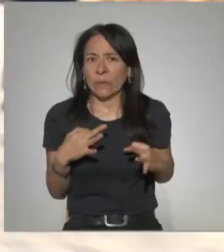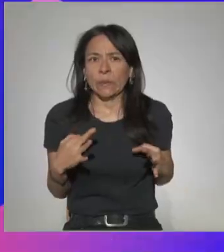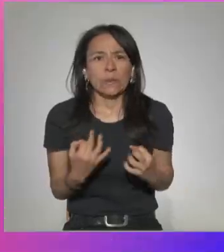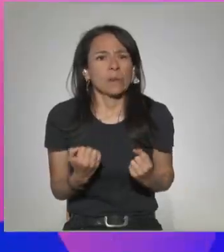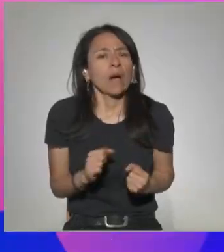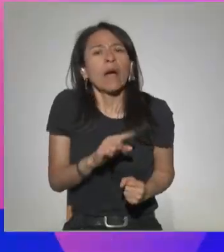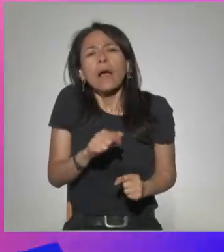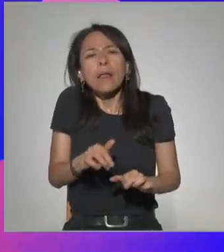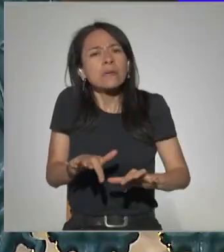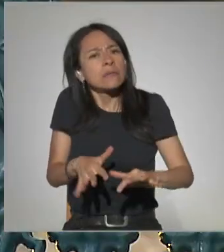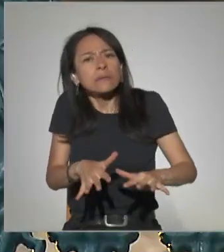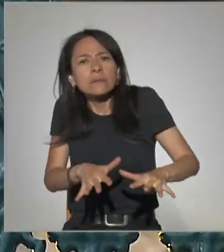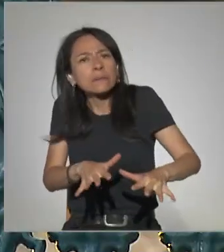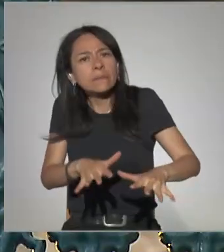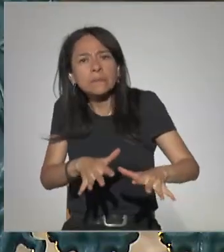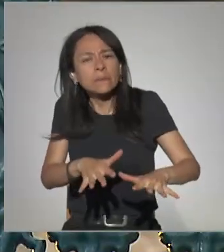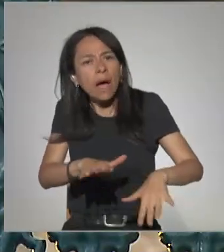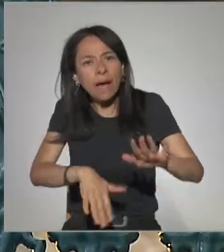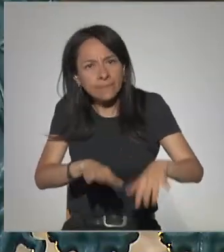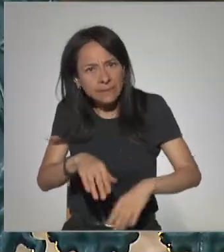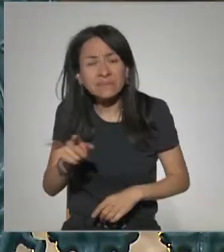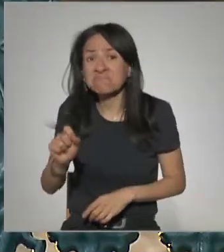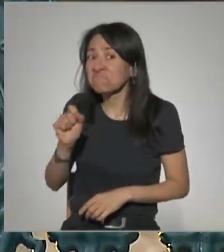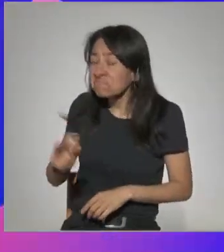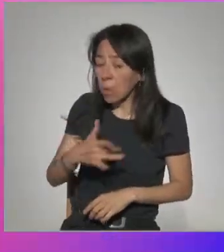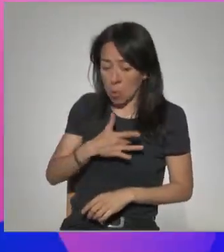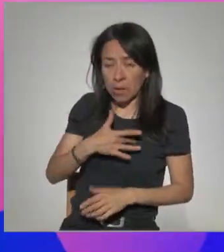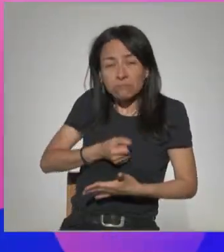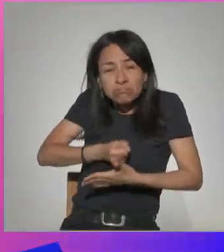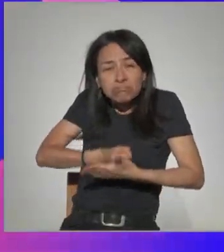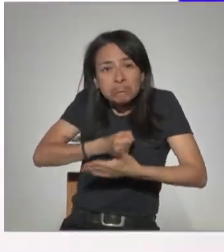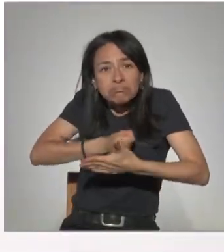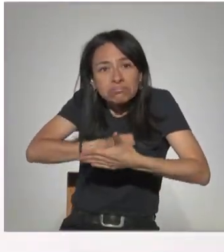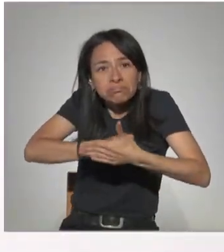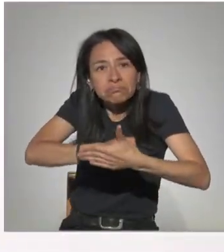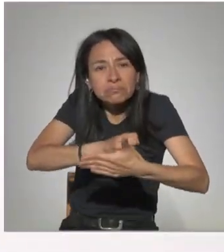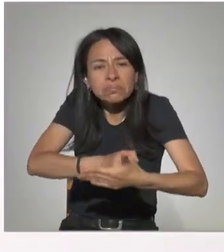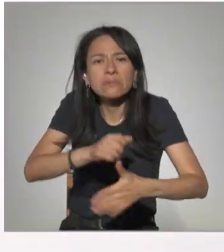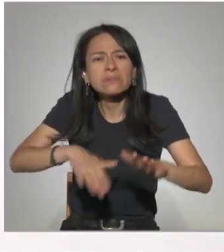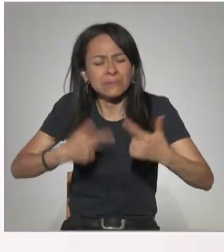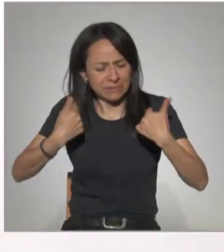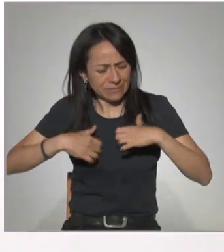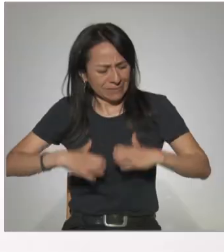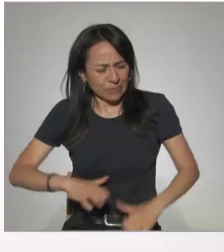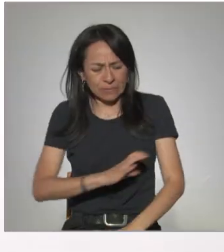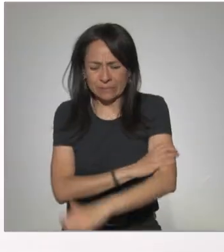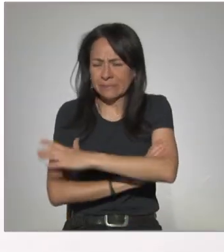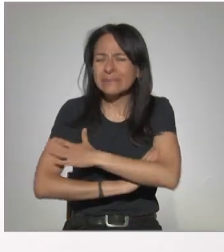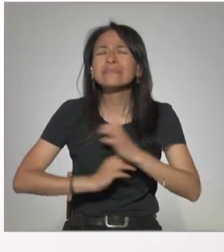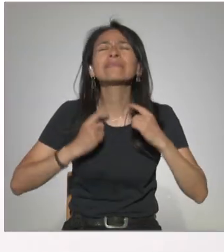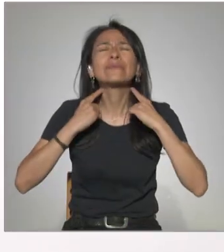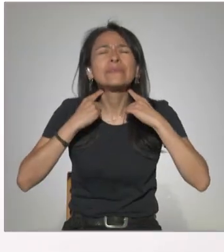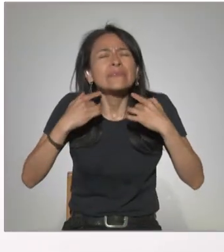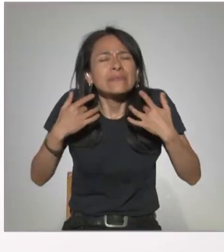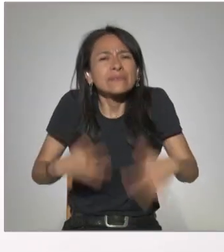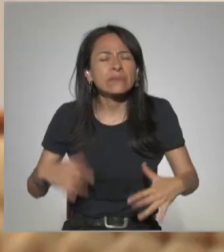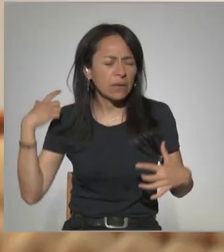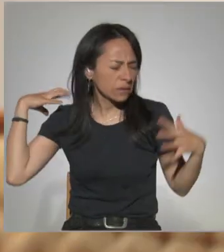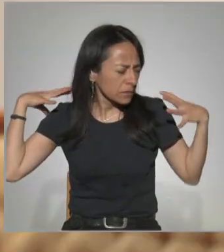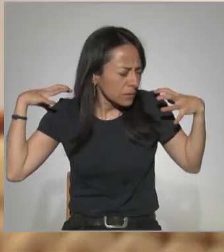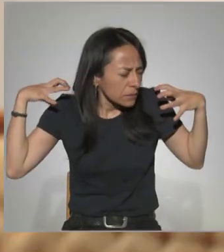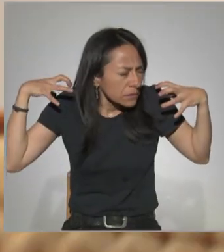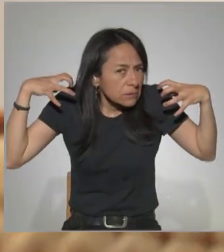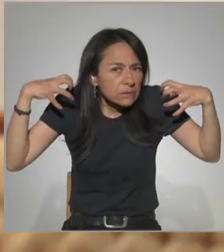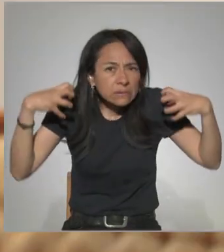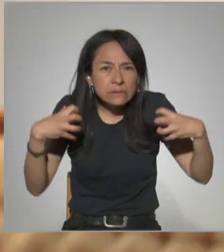temblores a veces. Las palpitaciones en el corazón, ¿no? Dolores musculares en el cuello y espalda, ¿no?